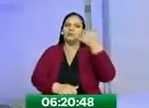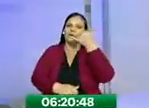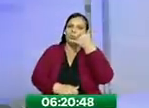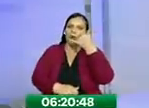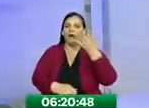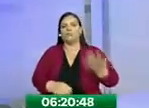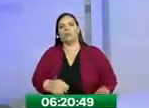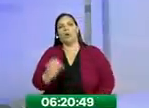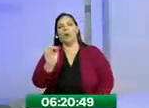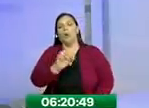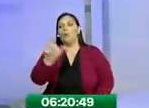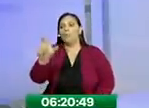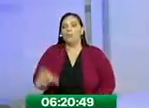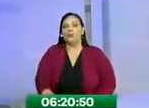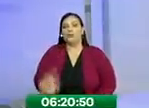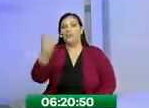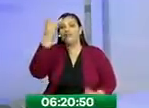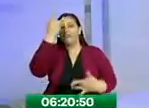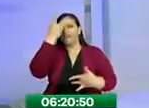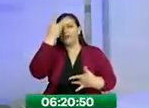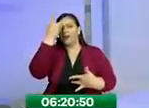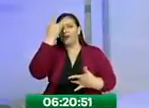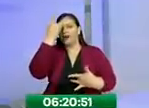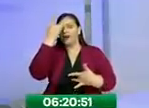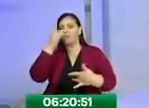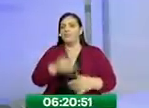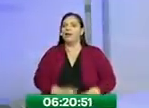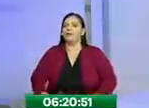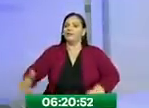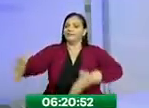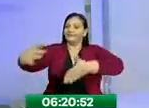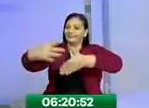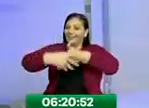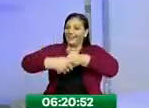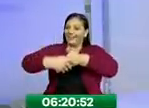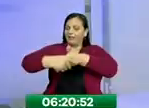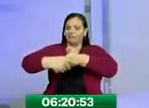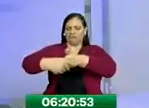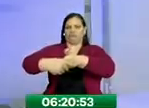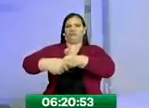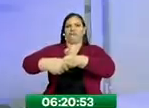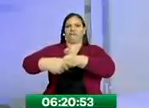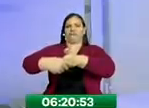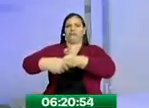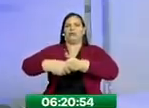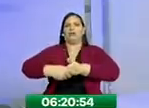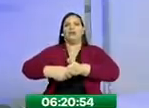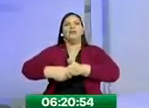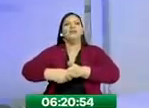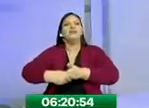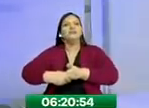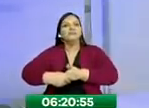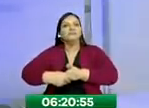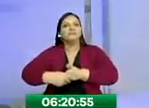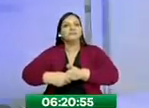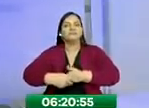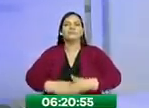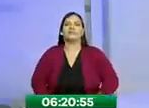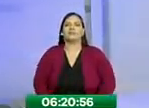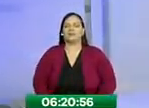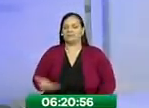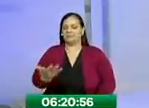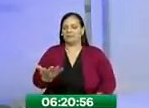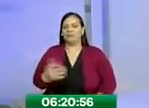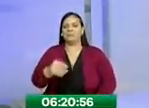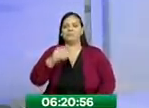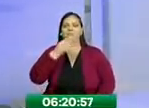Contacto de un humano hacia otro, ya sea por la mano tú te restriegas los ojos y transmites por ahí, por la nariz, por la boca. No está